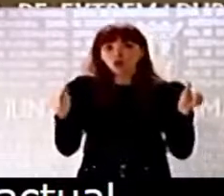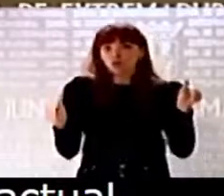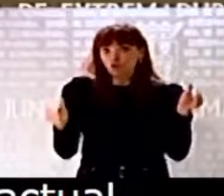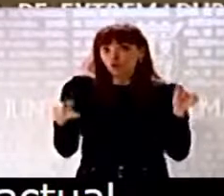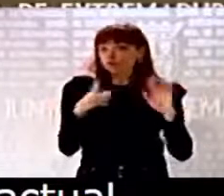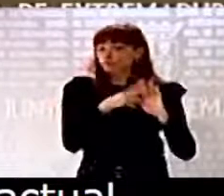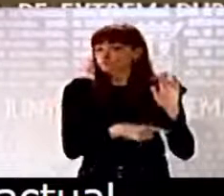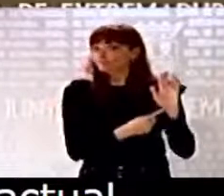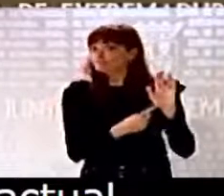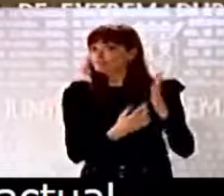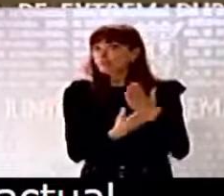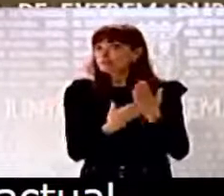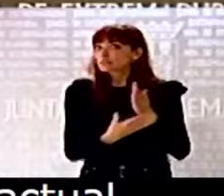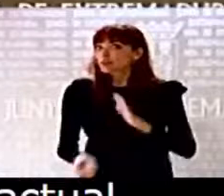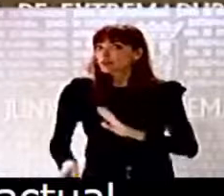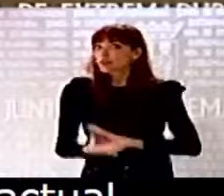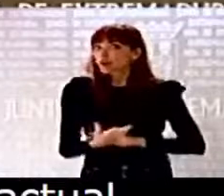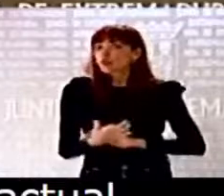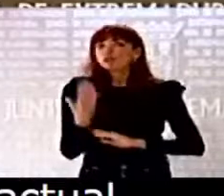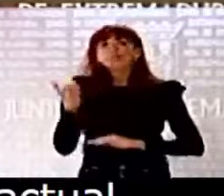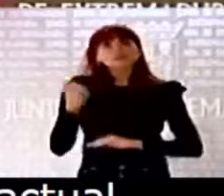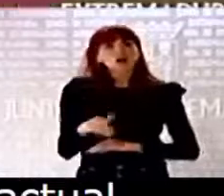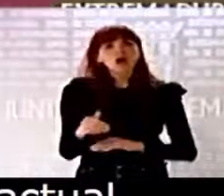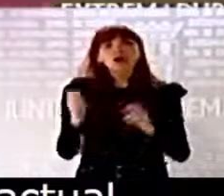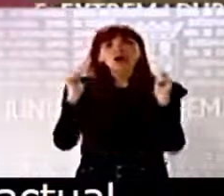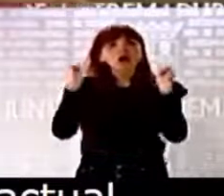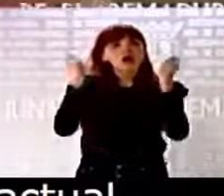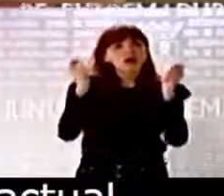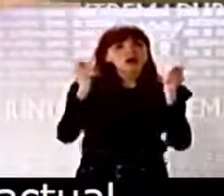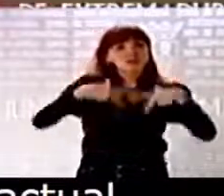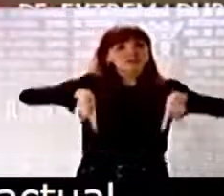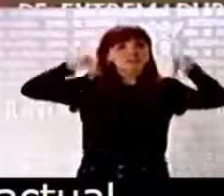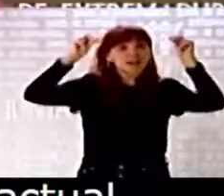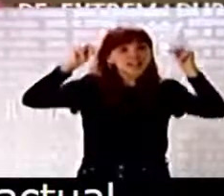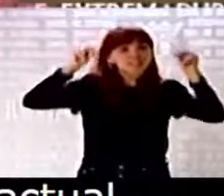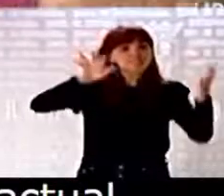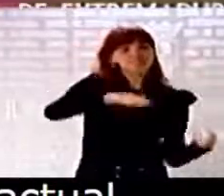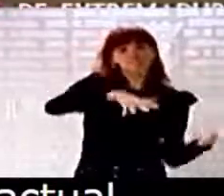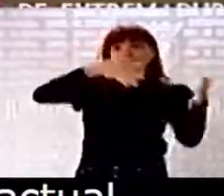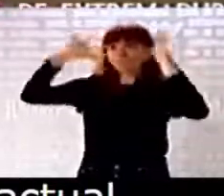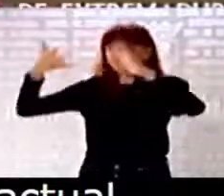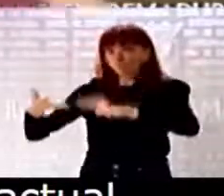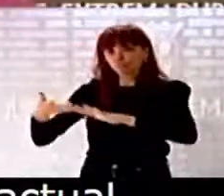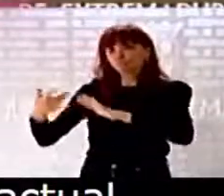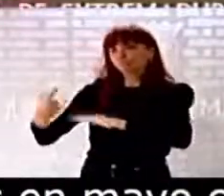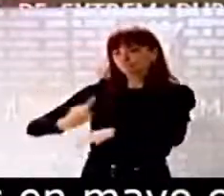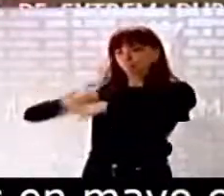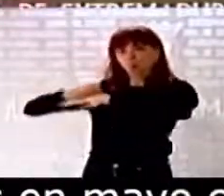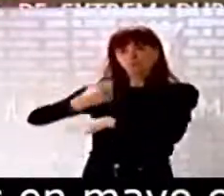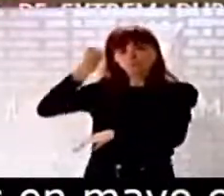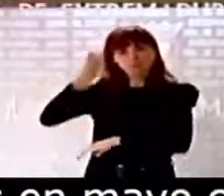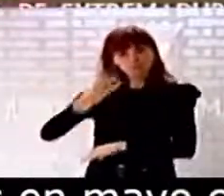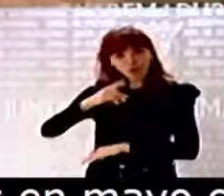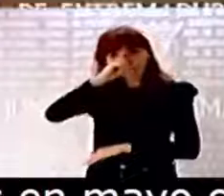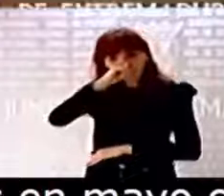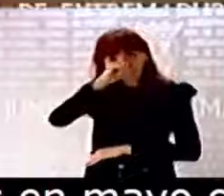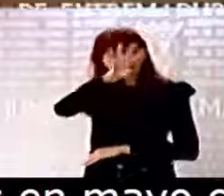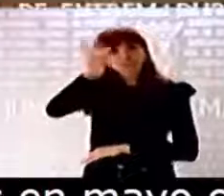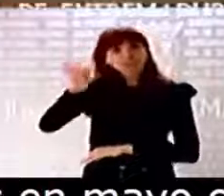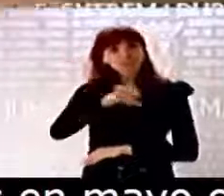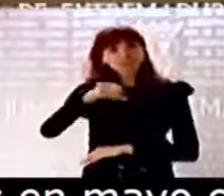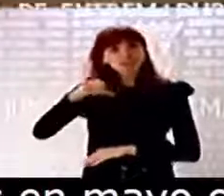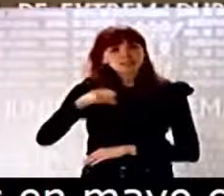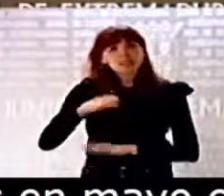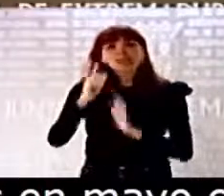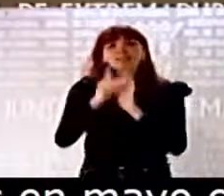orden ministerial cuando se acabó el estado de alarma, que aterrizaba con el semáforo y que aterrizaba en cada comunidad autónoma con un decreto